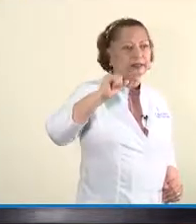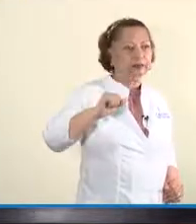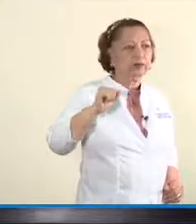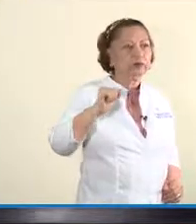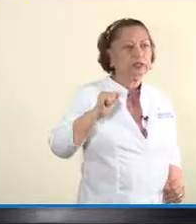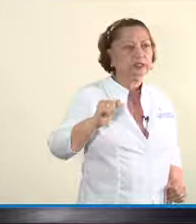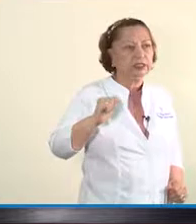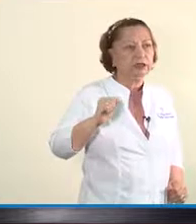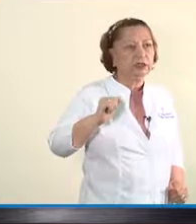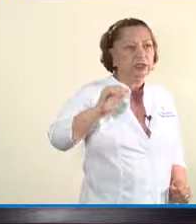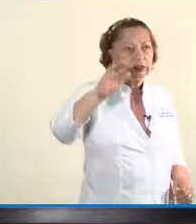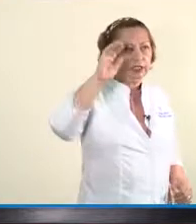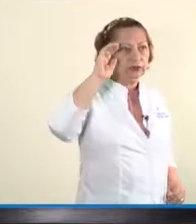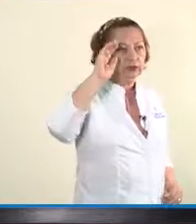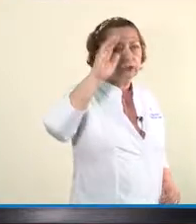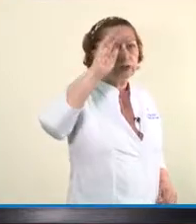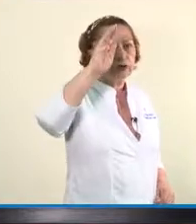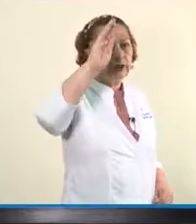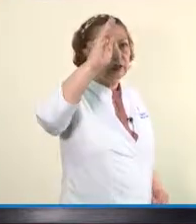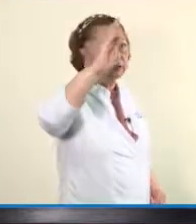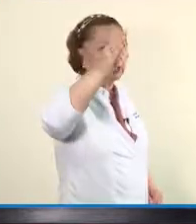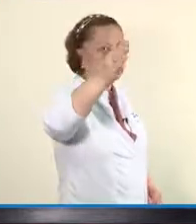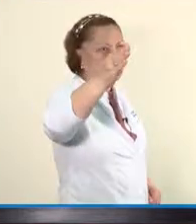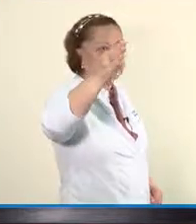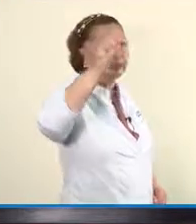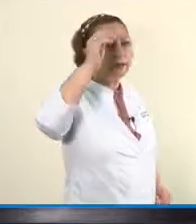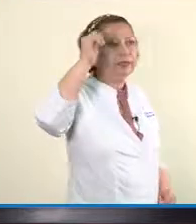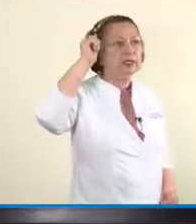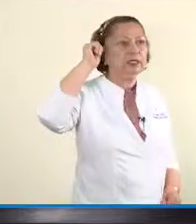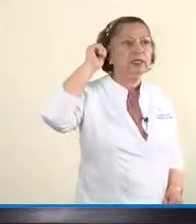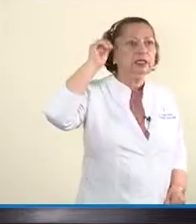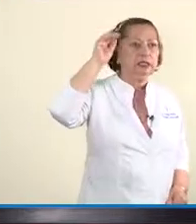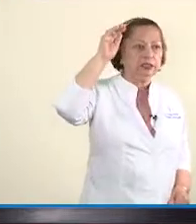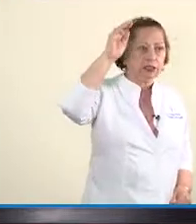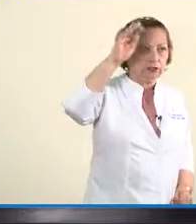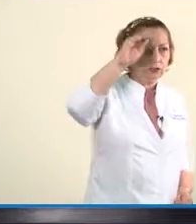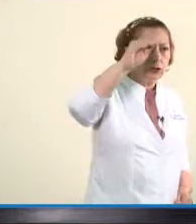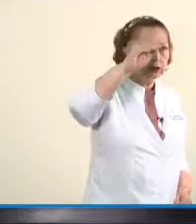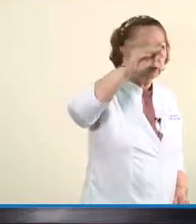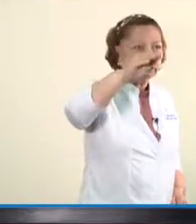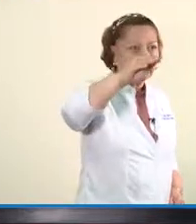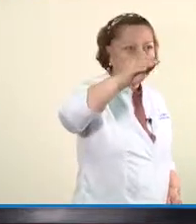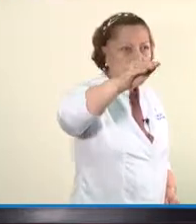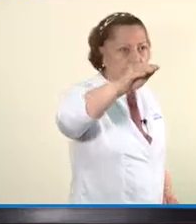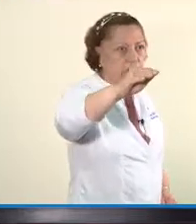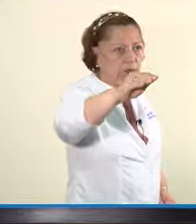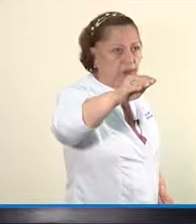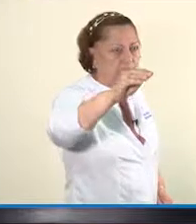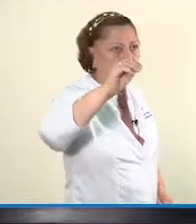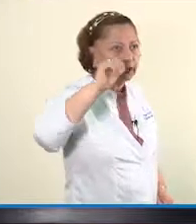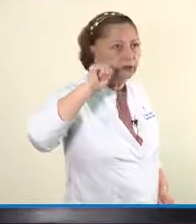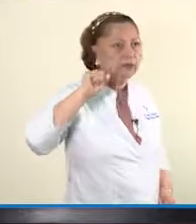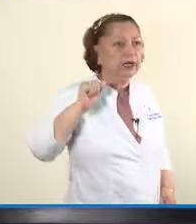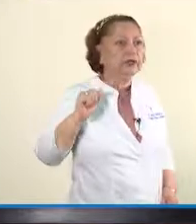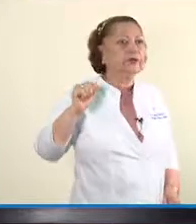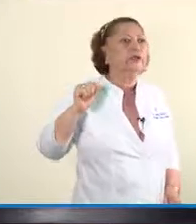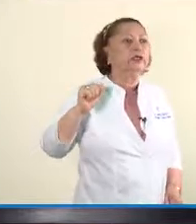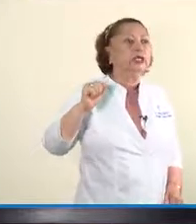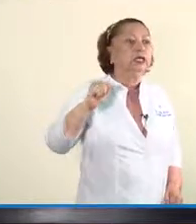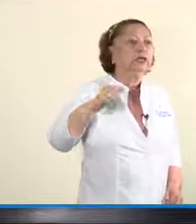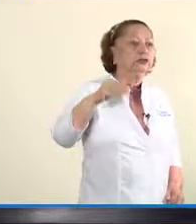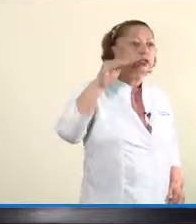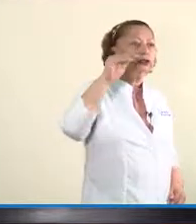a ¿qué? Muy sencillo. Ya nosotros escuchamos atentamente, ya nosotros transmitimos nuestro calor